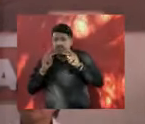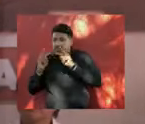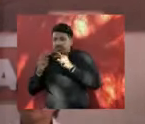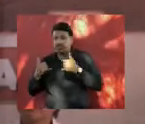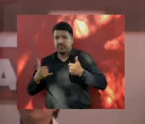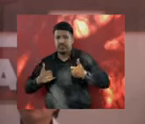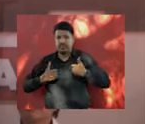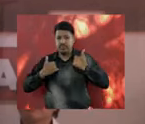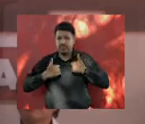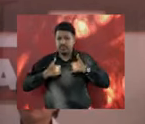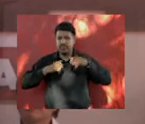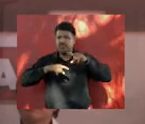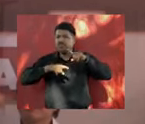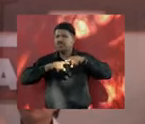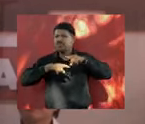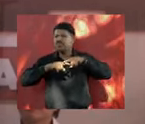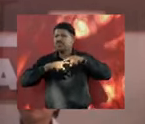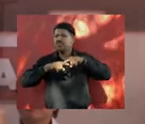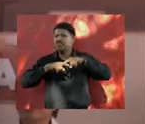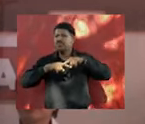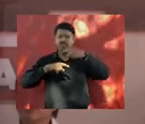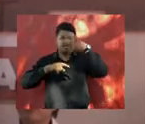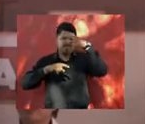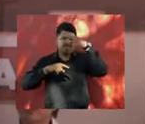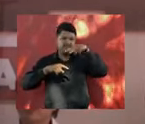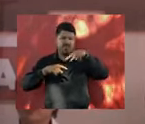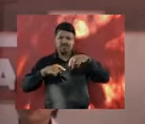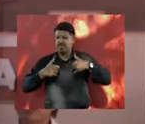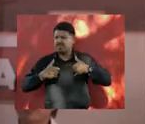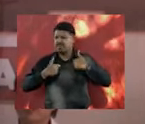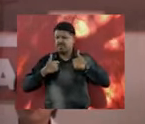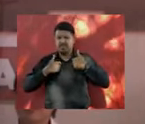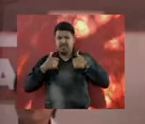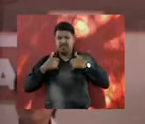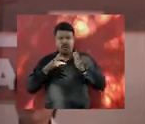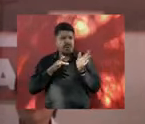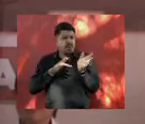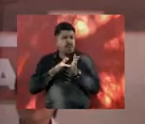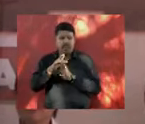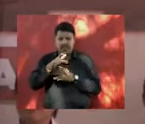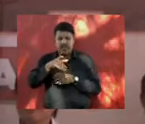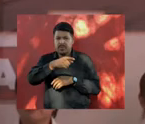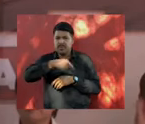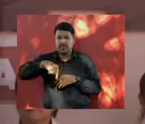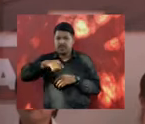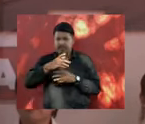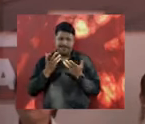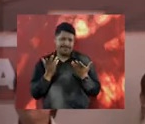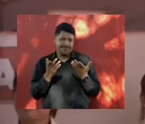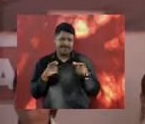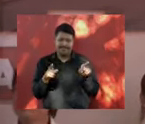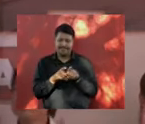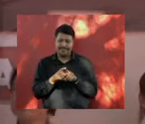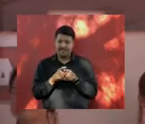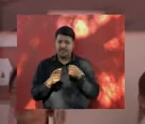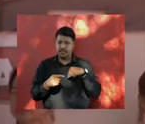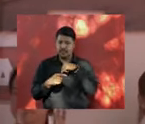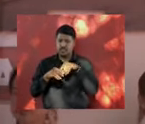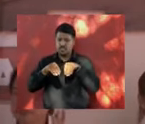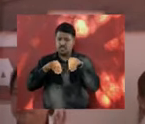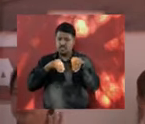los jóvenes de México? Con nuestro movimiento, con la Cuarta Transformación.